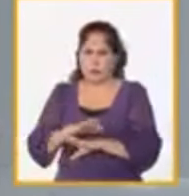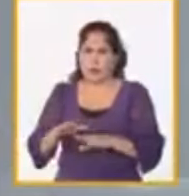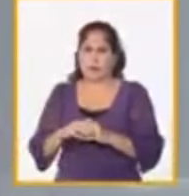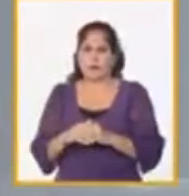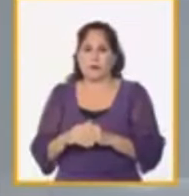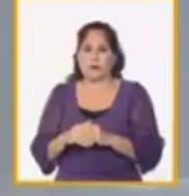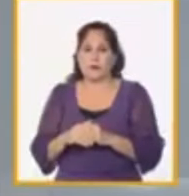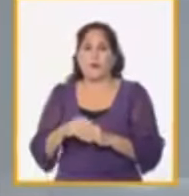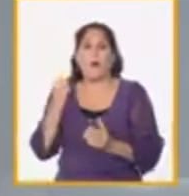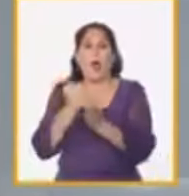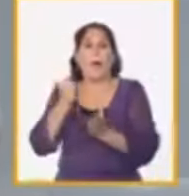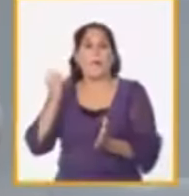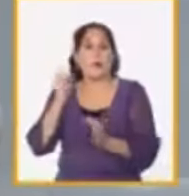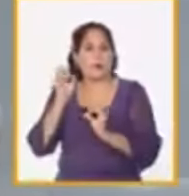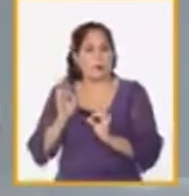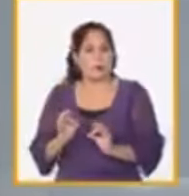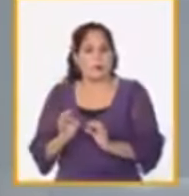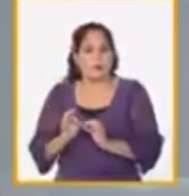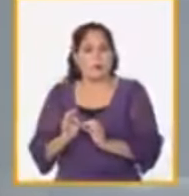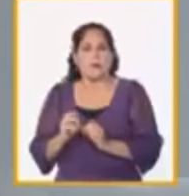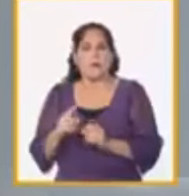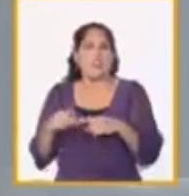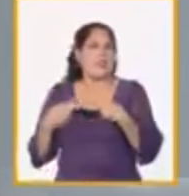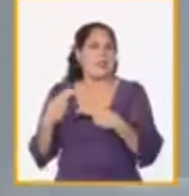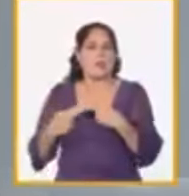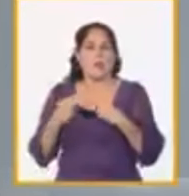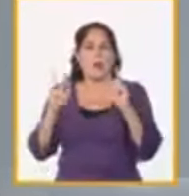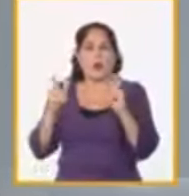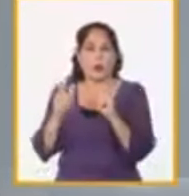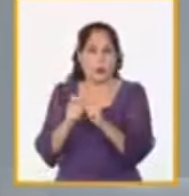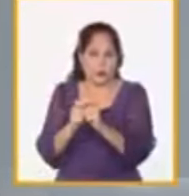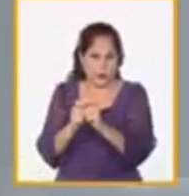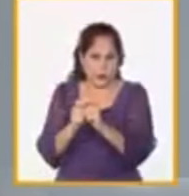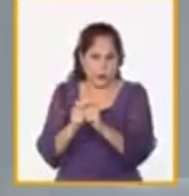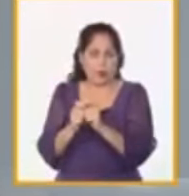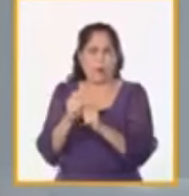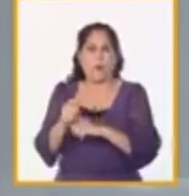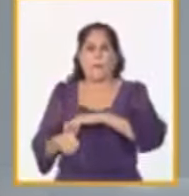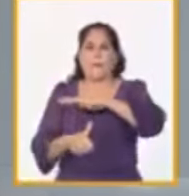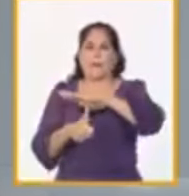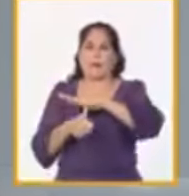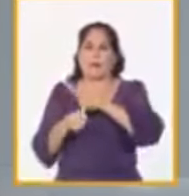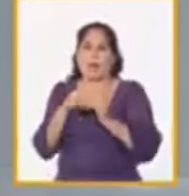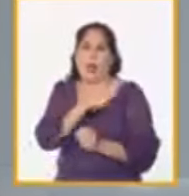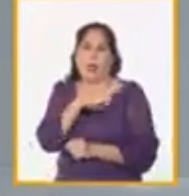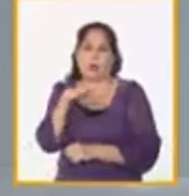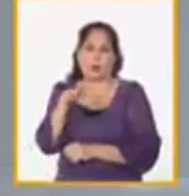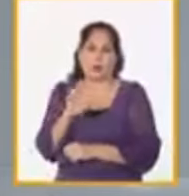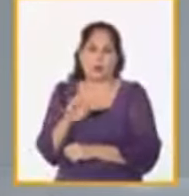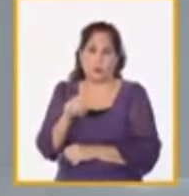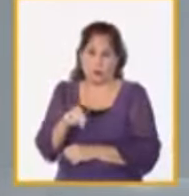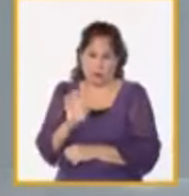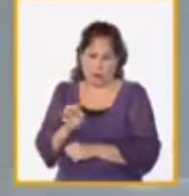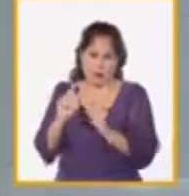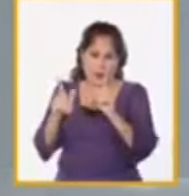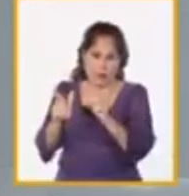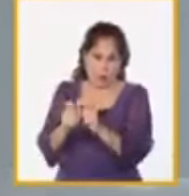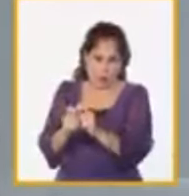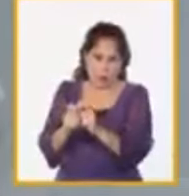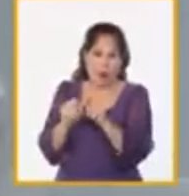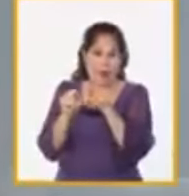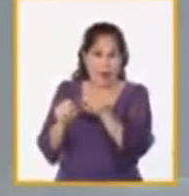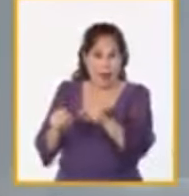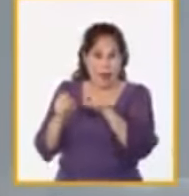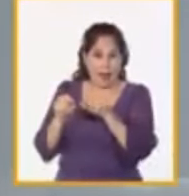de la aprobación, sostuvimos un encuentro con el presidente Lasso en el comité